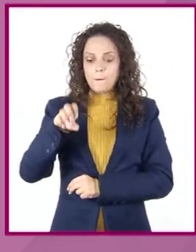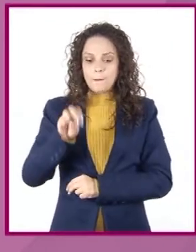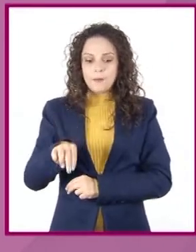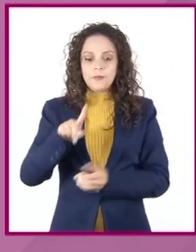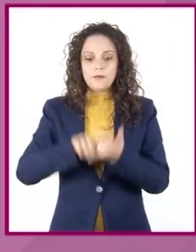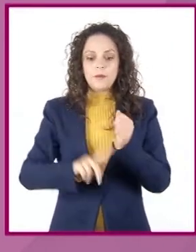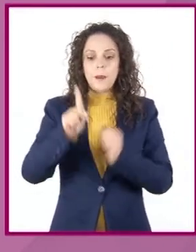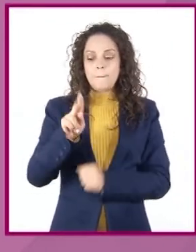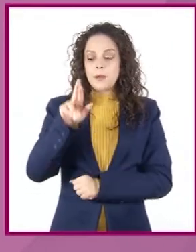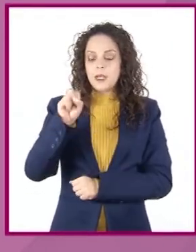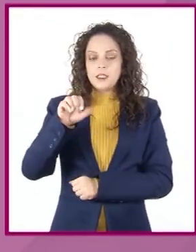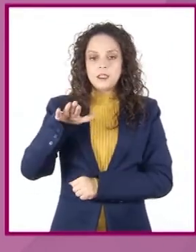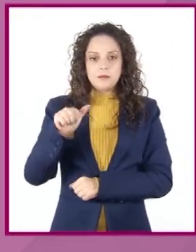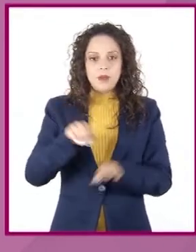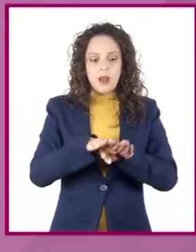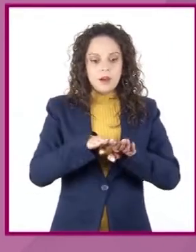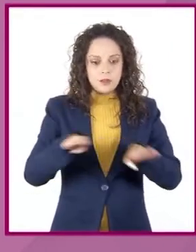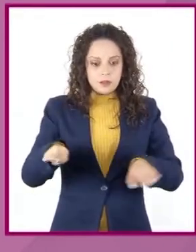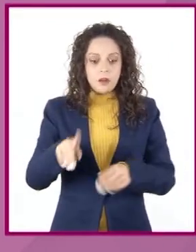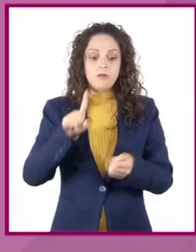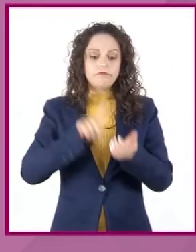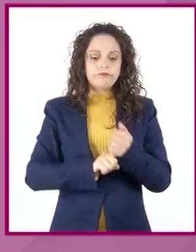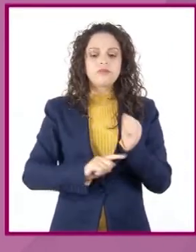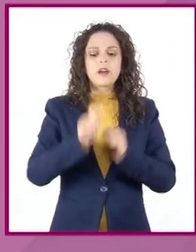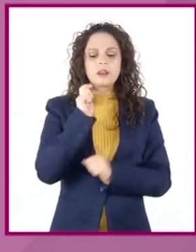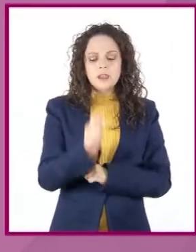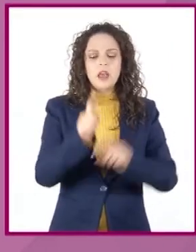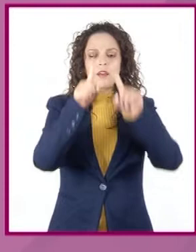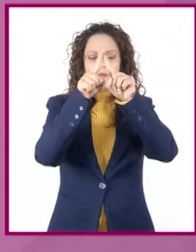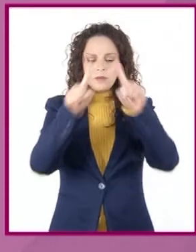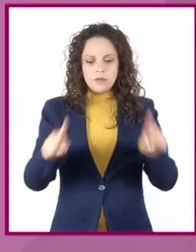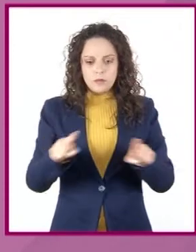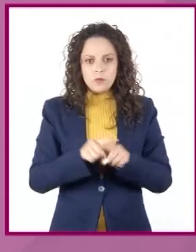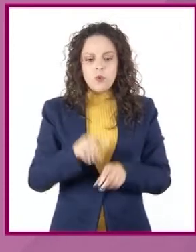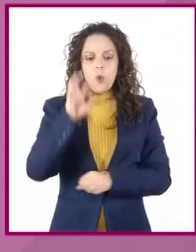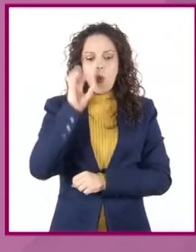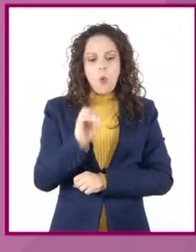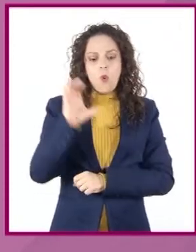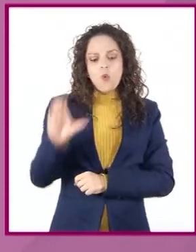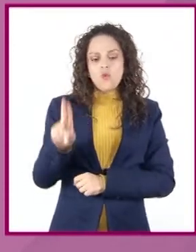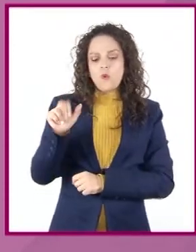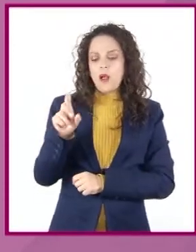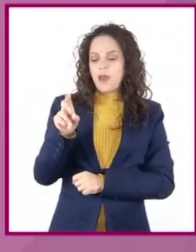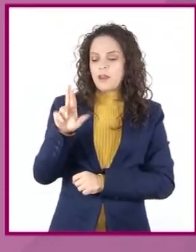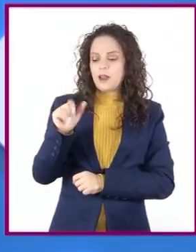base sea un triángulo o un cuadrilátero, desarrollando y aplicando fórmulas.